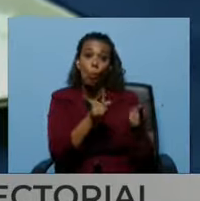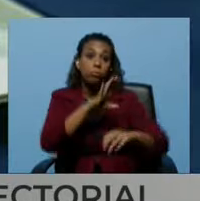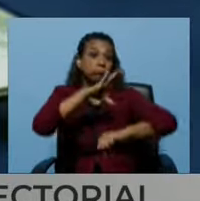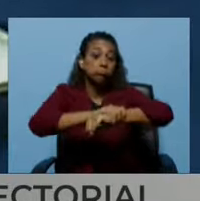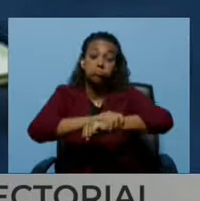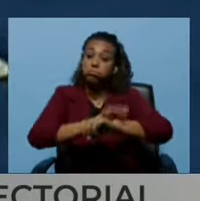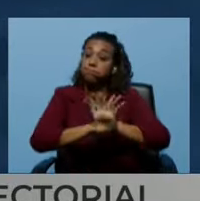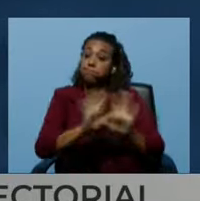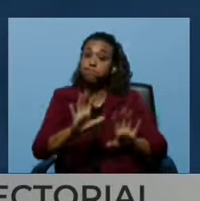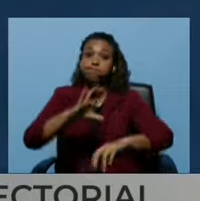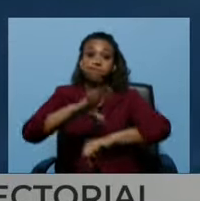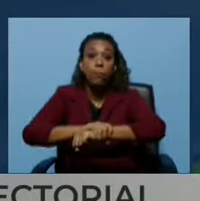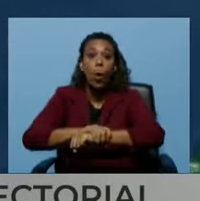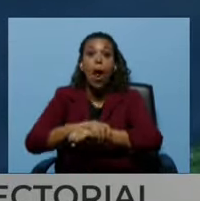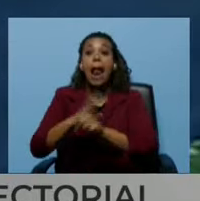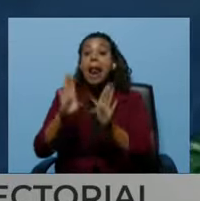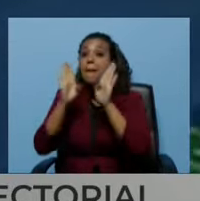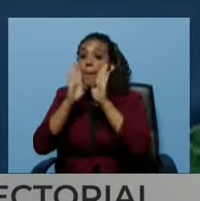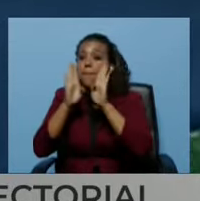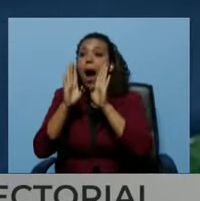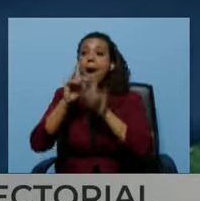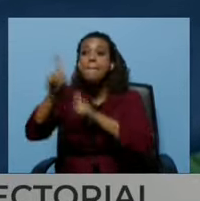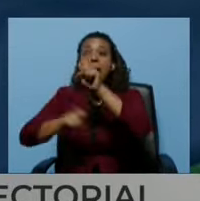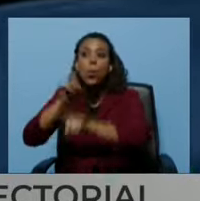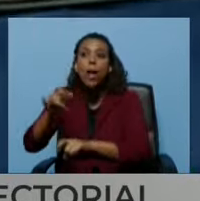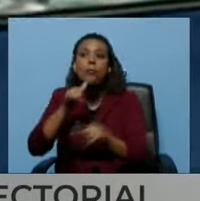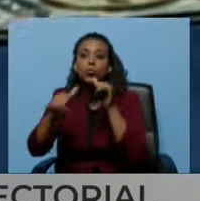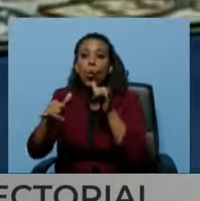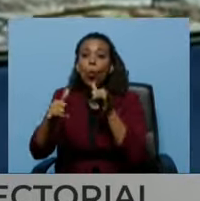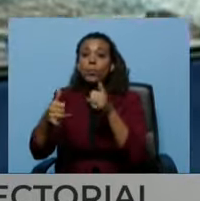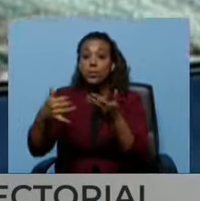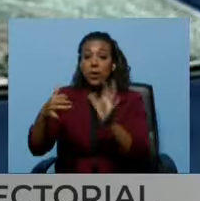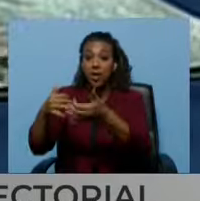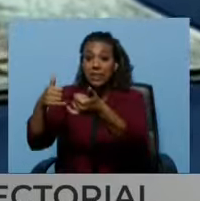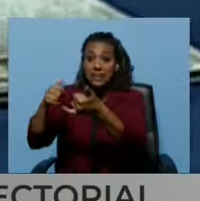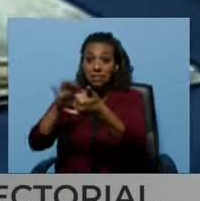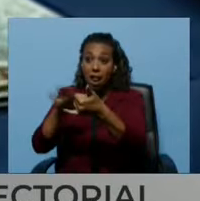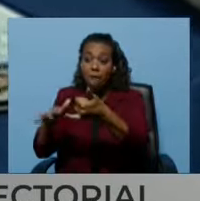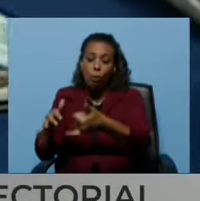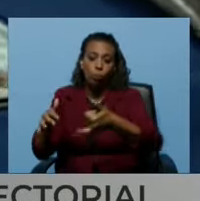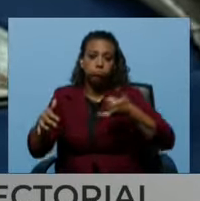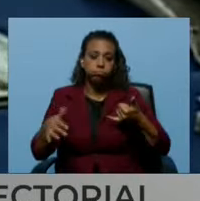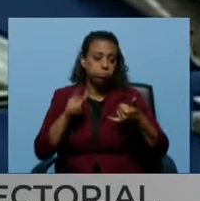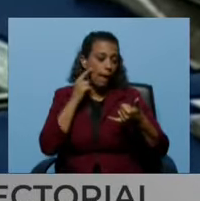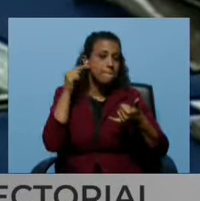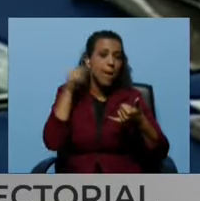detenidos, están rindiendo declaración, informando sus teléfonos y